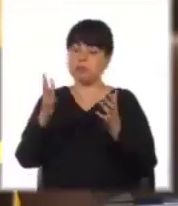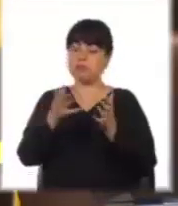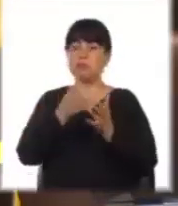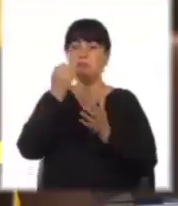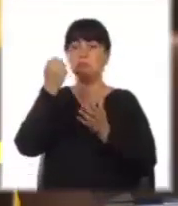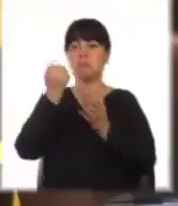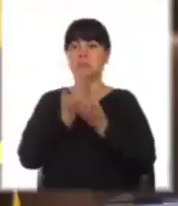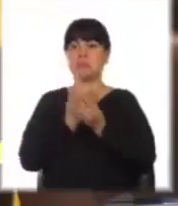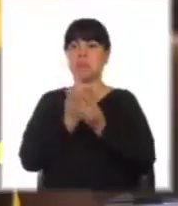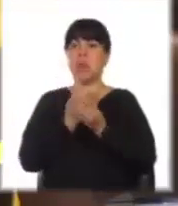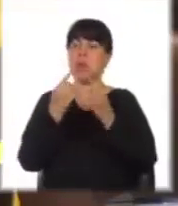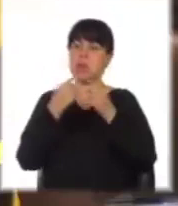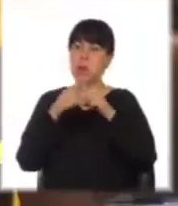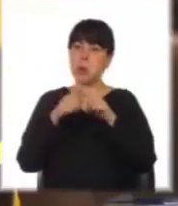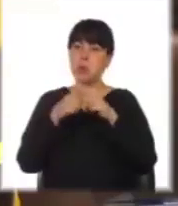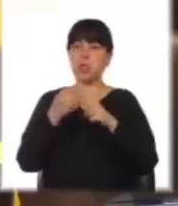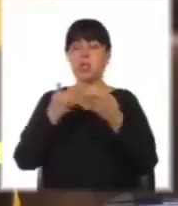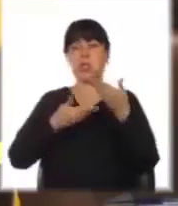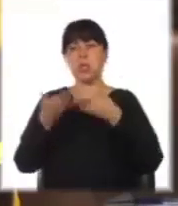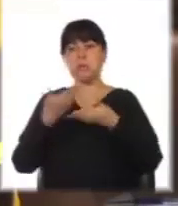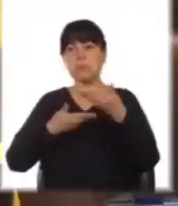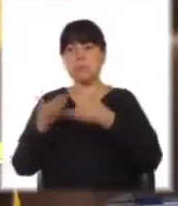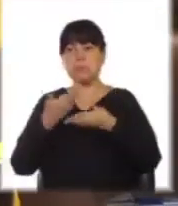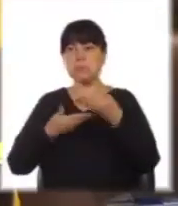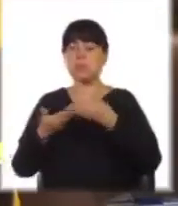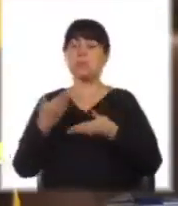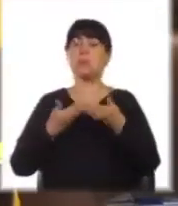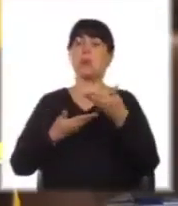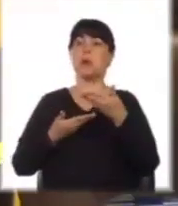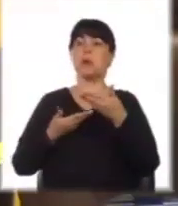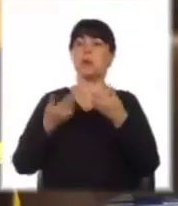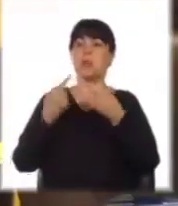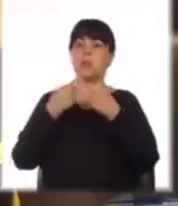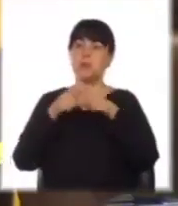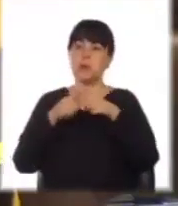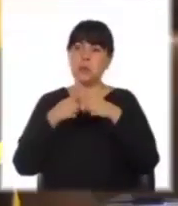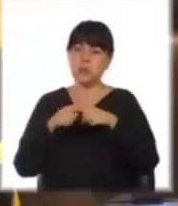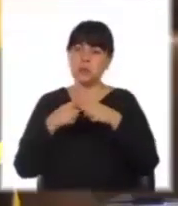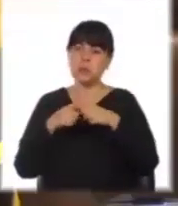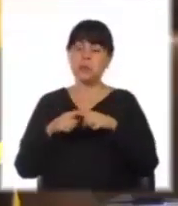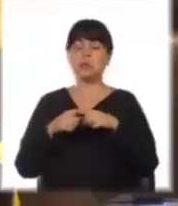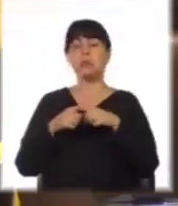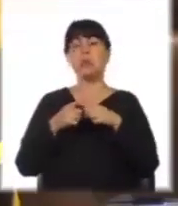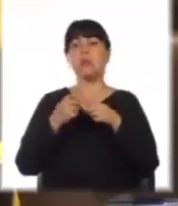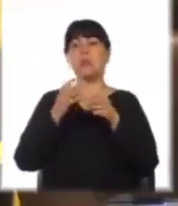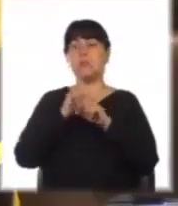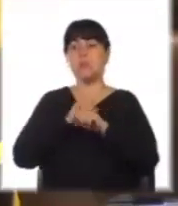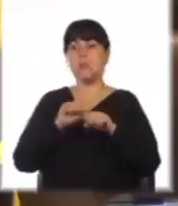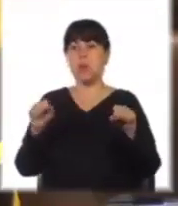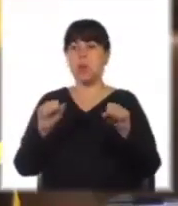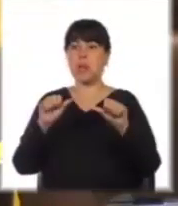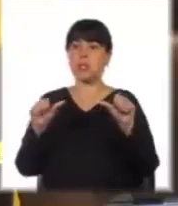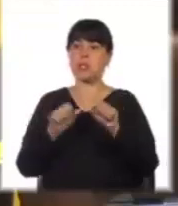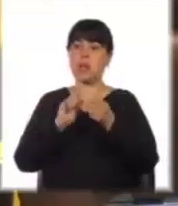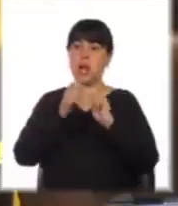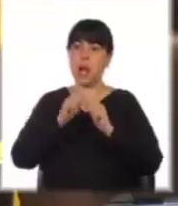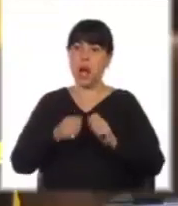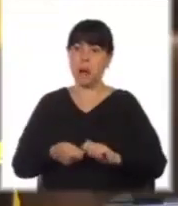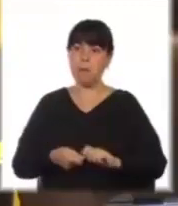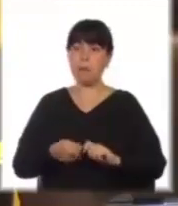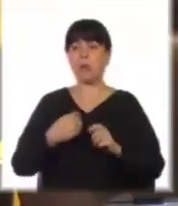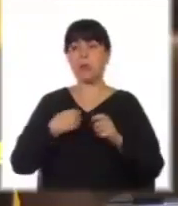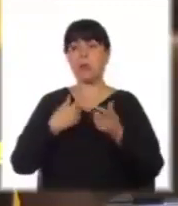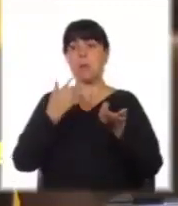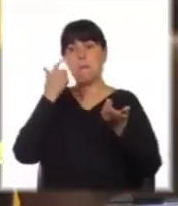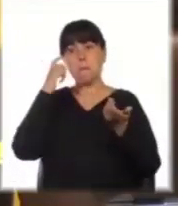él, discutirlo, intercambiar y a través de nuestra diferente representatividad partidaria hacer los cambios que se requerían